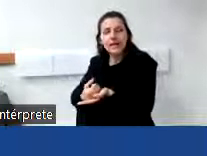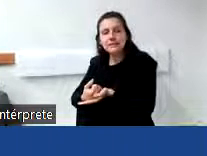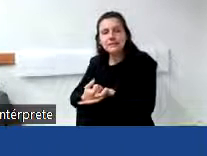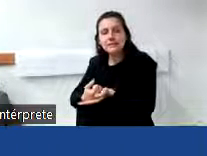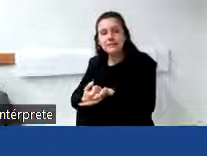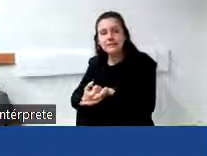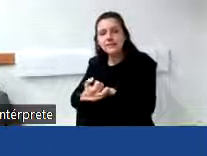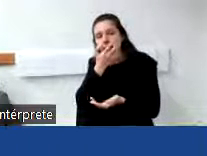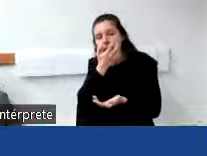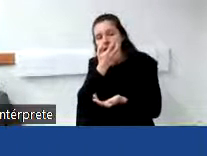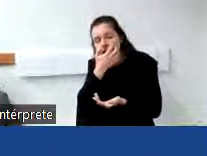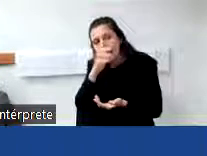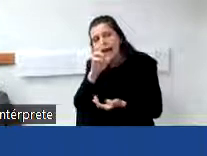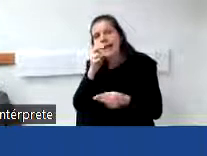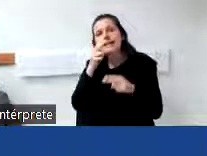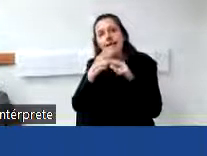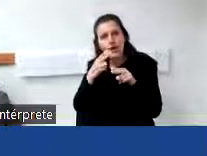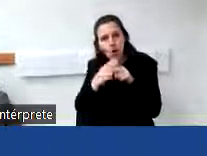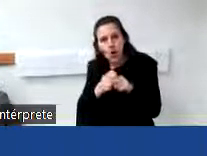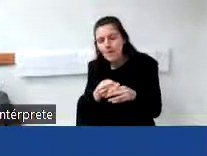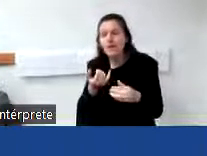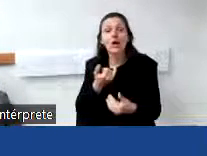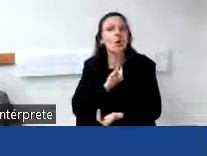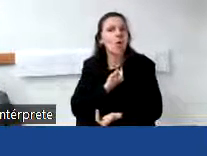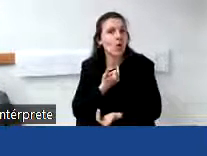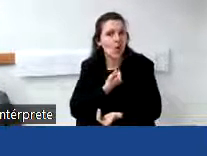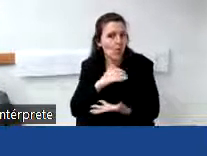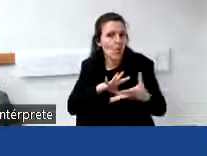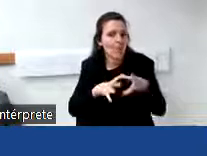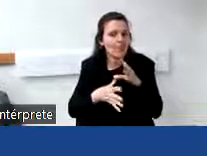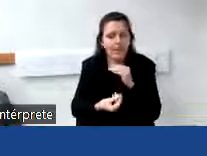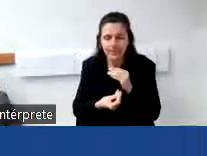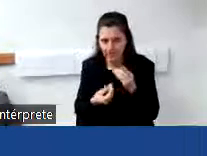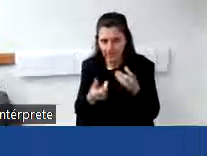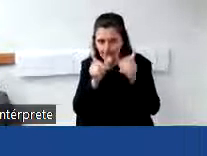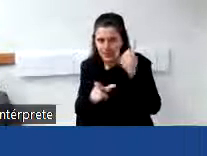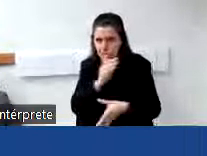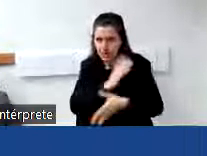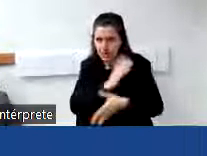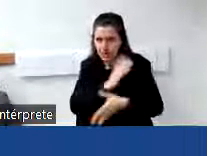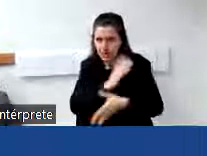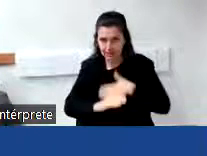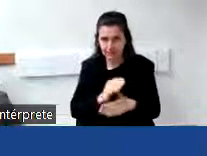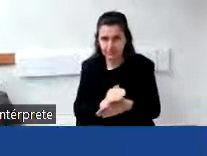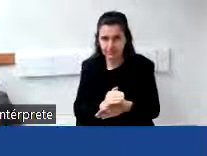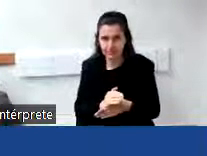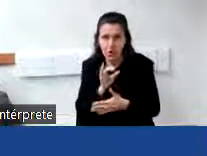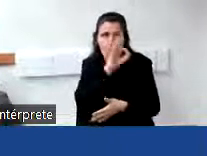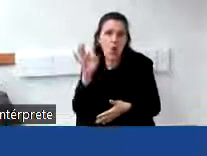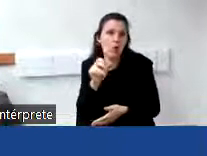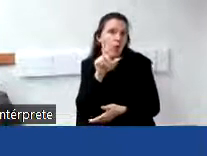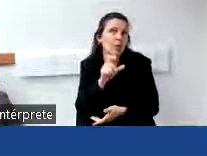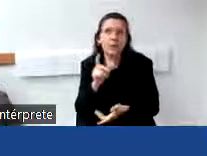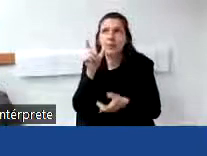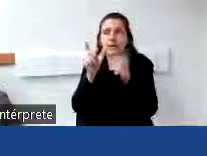bueno, ¿cómo se hacen esas indicaciones para las personas con discapacidad? O para las personas, por supuesto, con discapacidad auditiva, si,